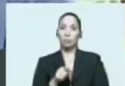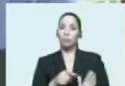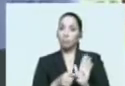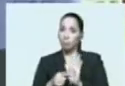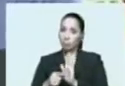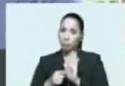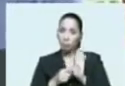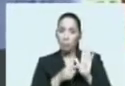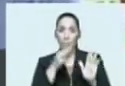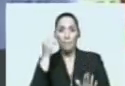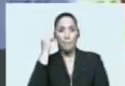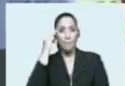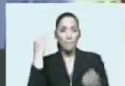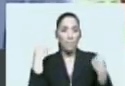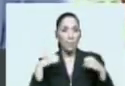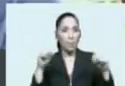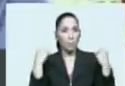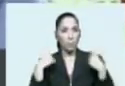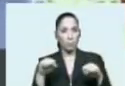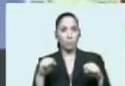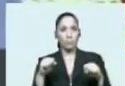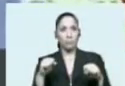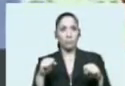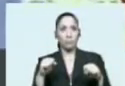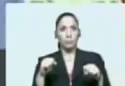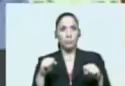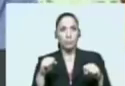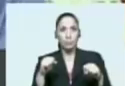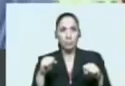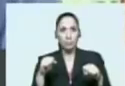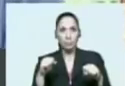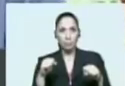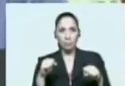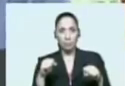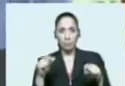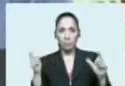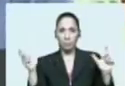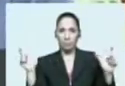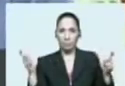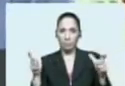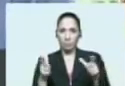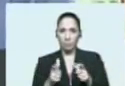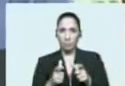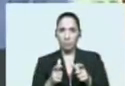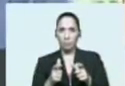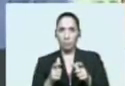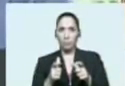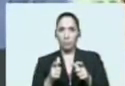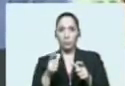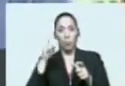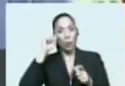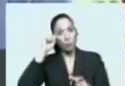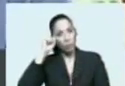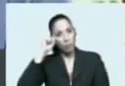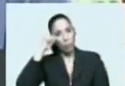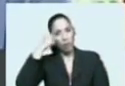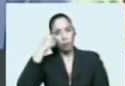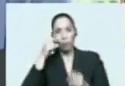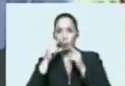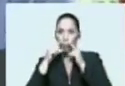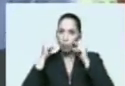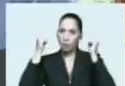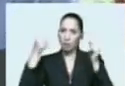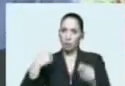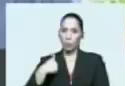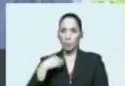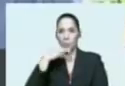memoria que se hace más pequeño cuando recuerdo su sonrisa cuando